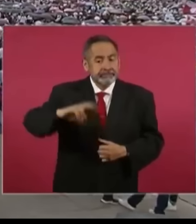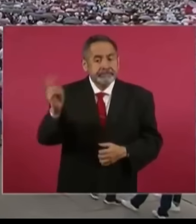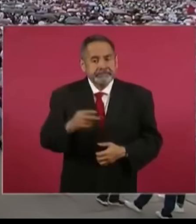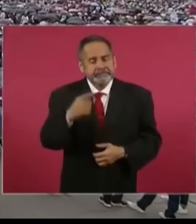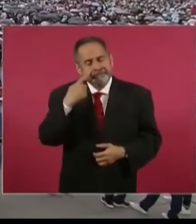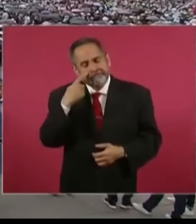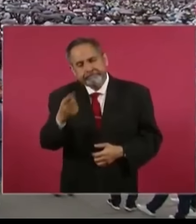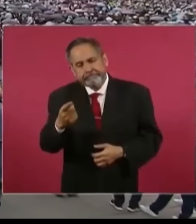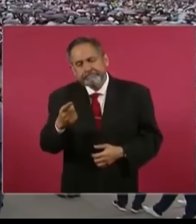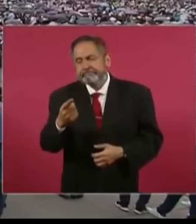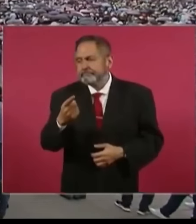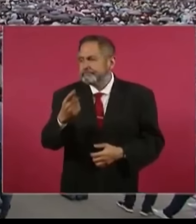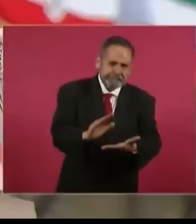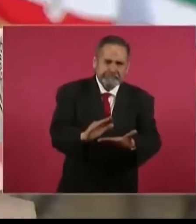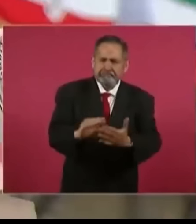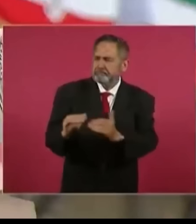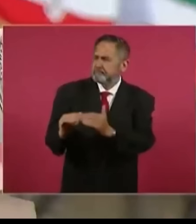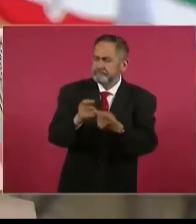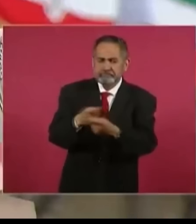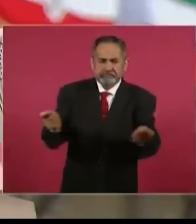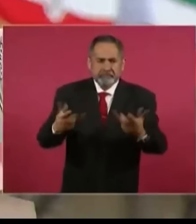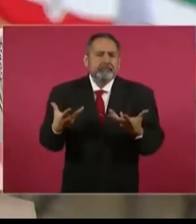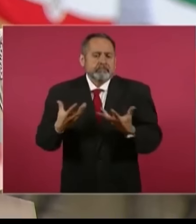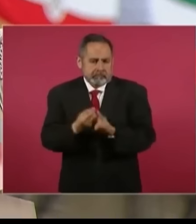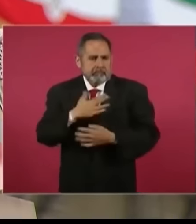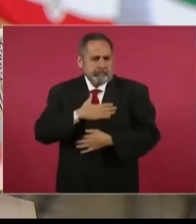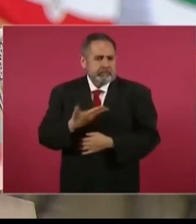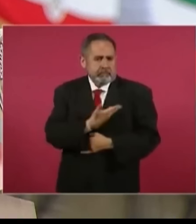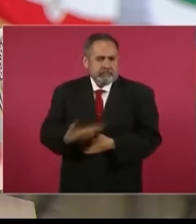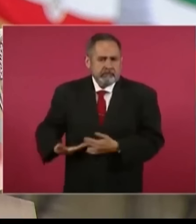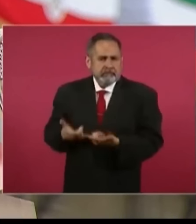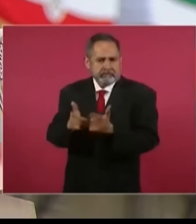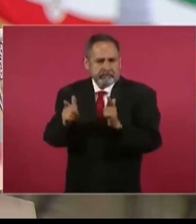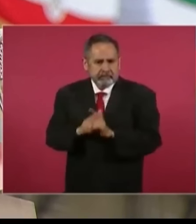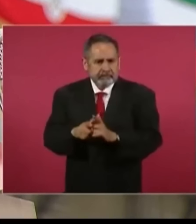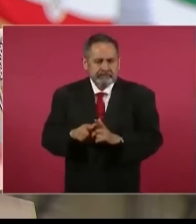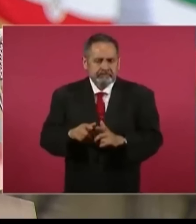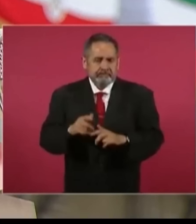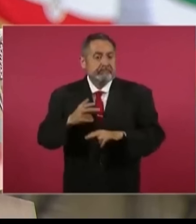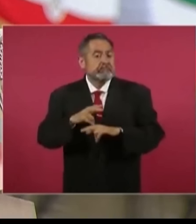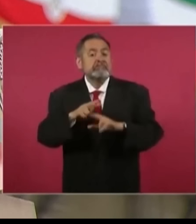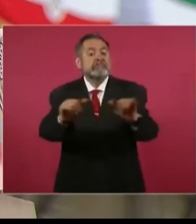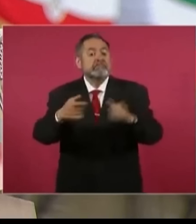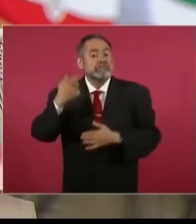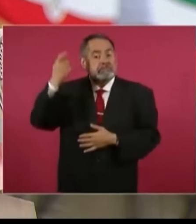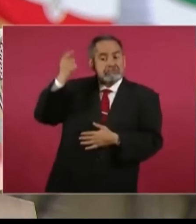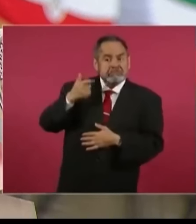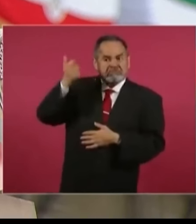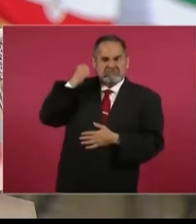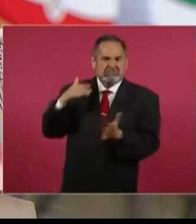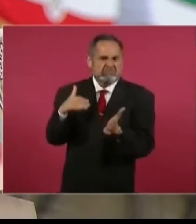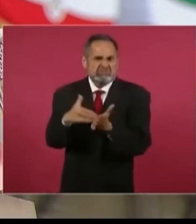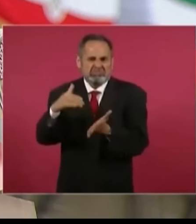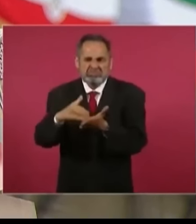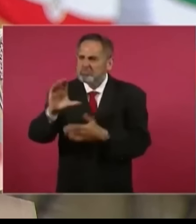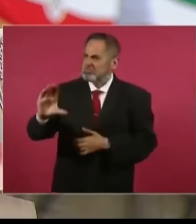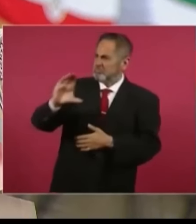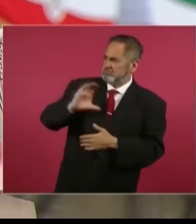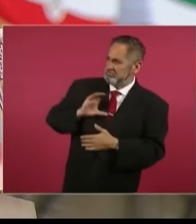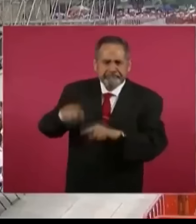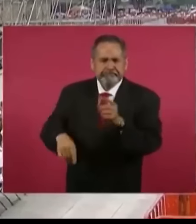respeto absoluta a la inteligencia de cualquier mexicana y mexicano. Mientras él hablaba para los